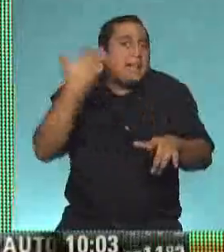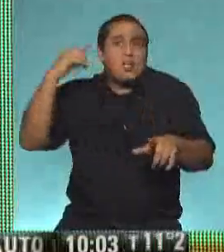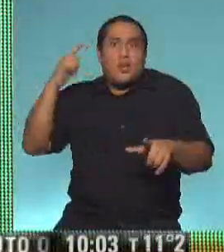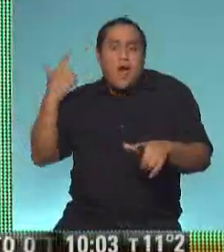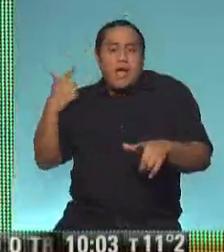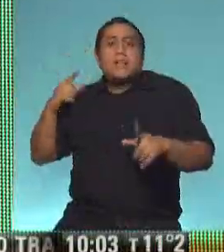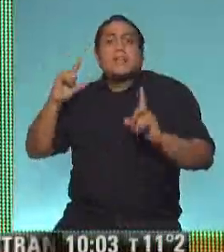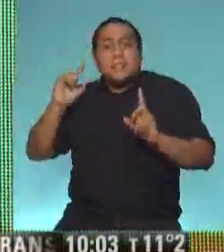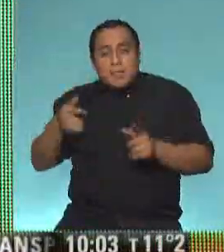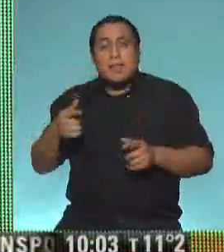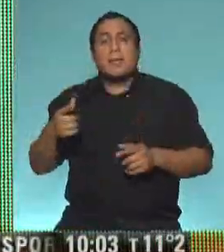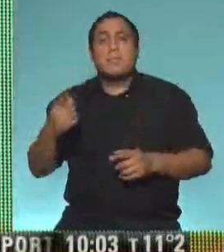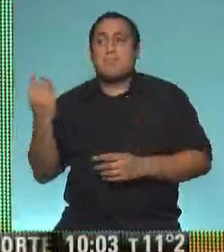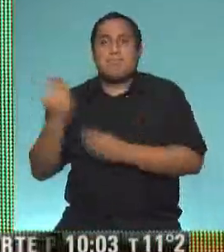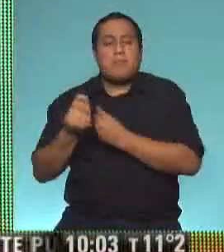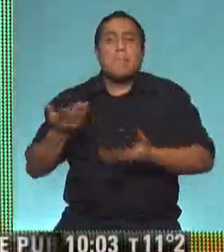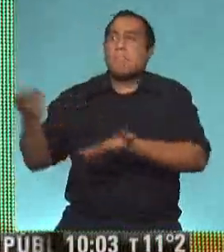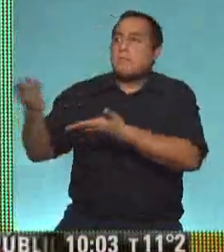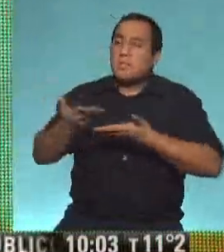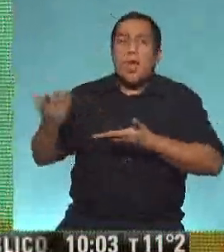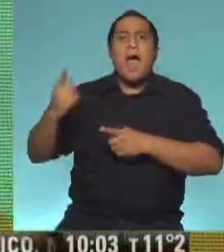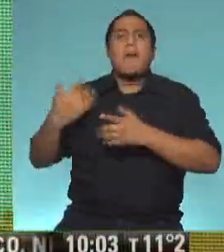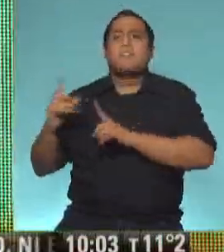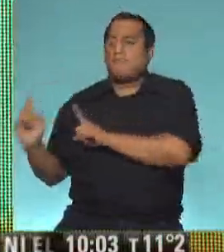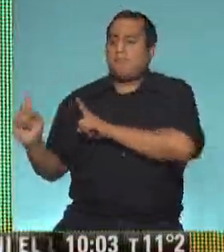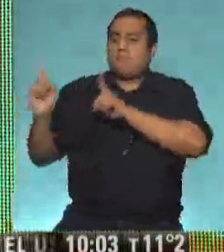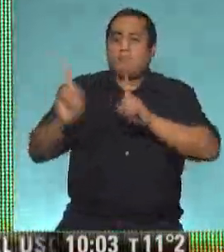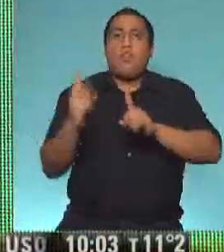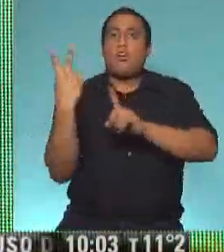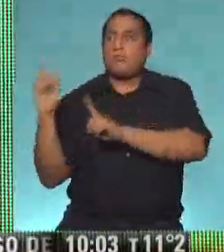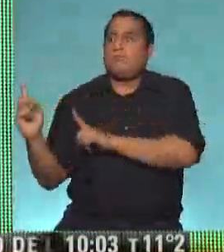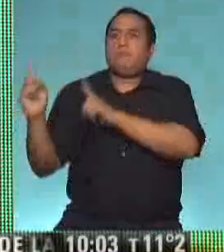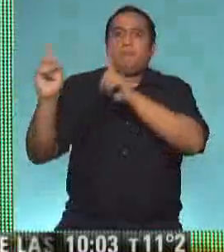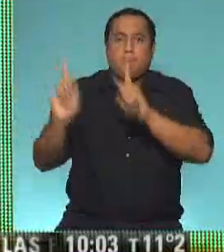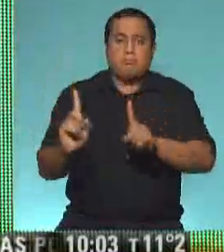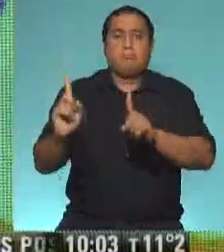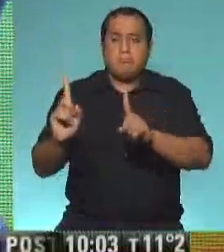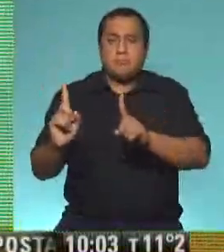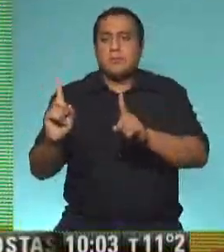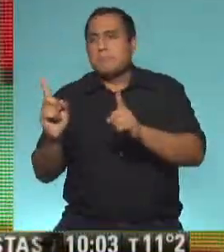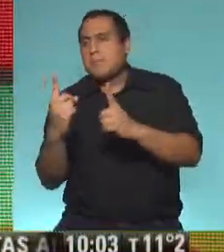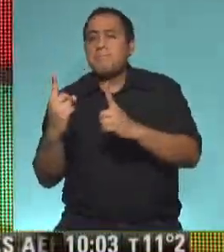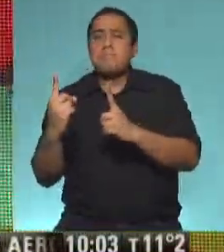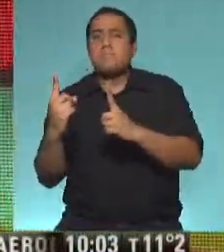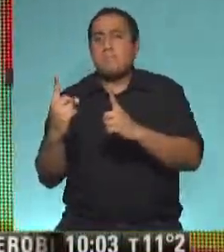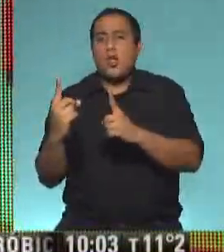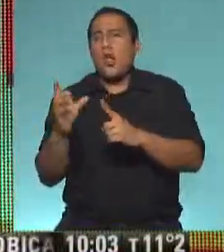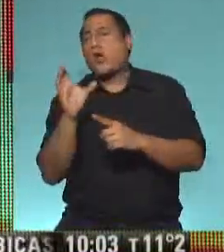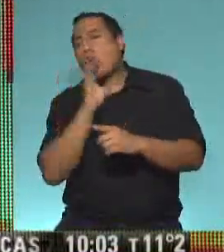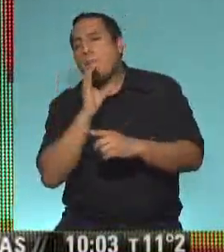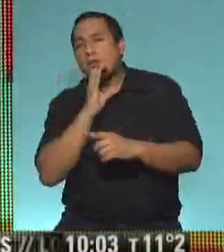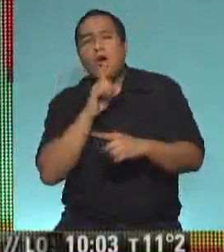hacían de presentadores, y muchas veces salían de a dos. Salían de a dos y hacían el famoso chiste que conocemos, que